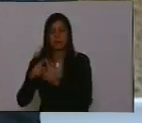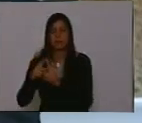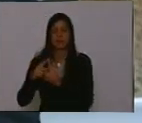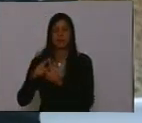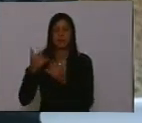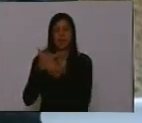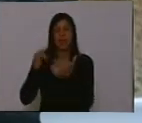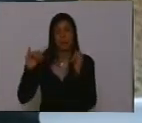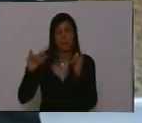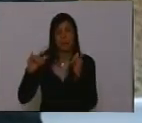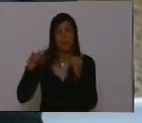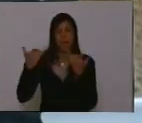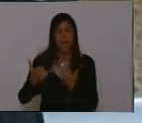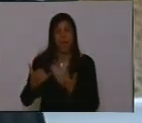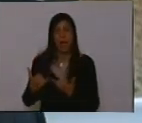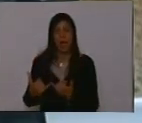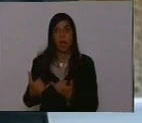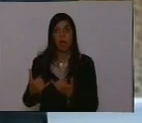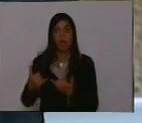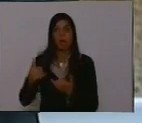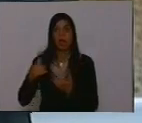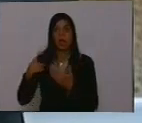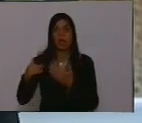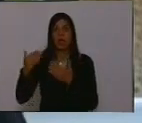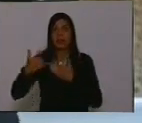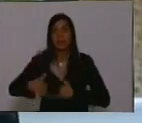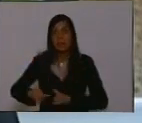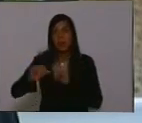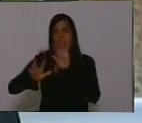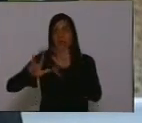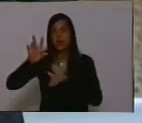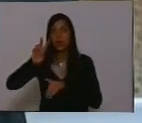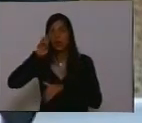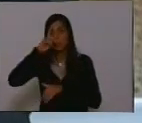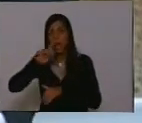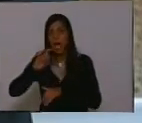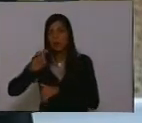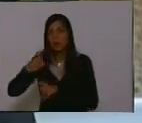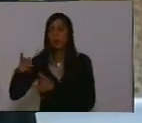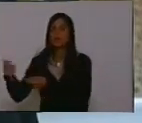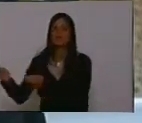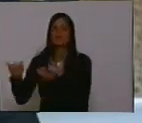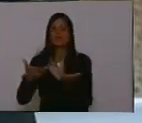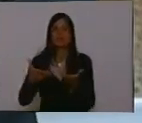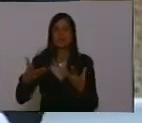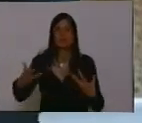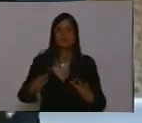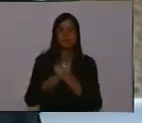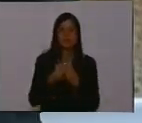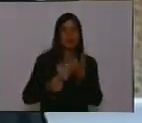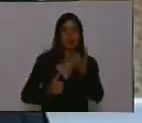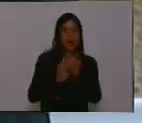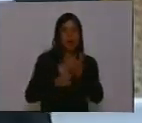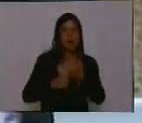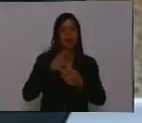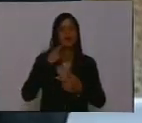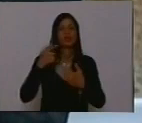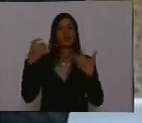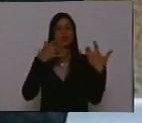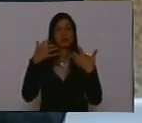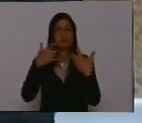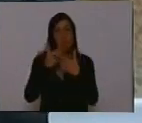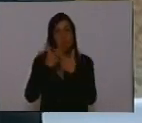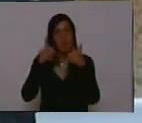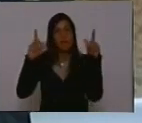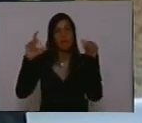y ahora le entrego mi hijo de 12 años para que lo acompañe en esta jornada por la